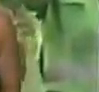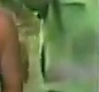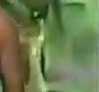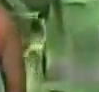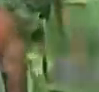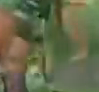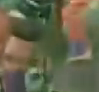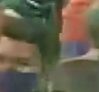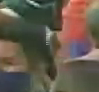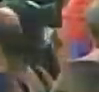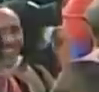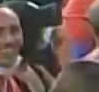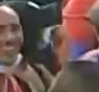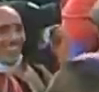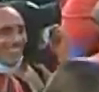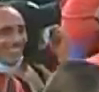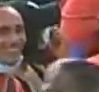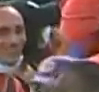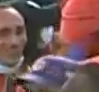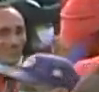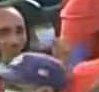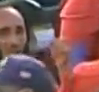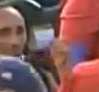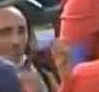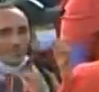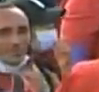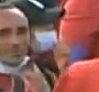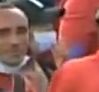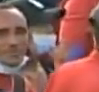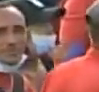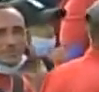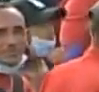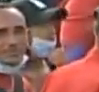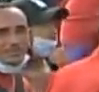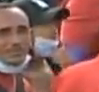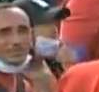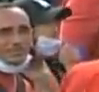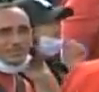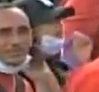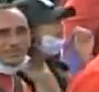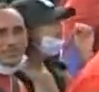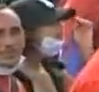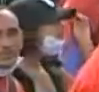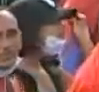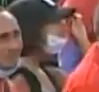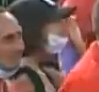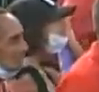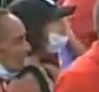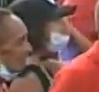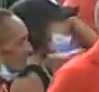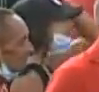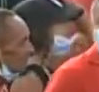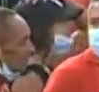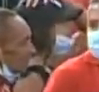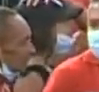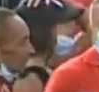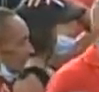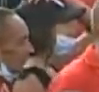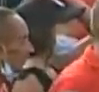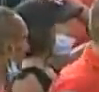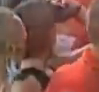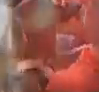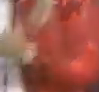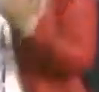96% del pueblo vacunado contra la COVID-19, ha llamado a mantener todas las medidas